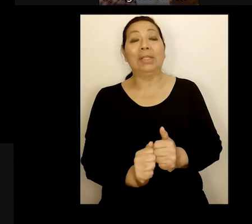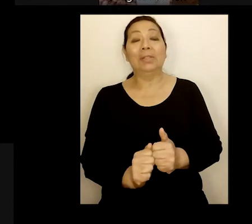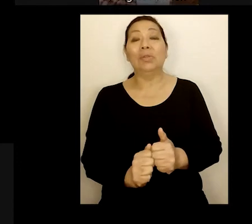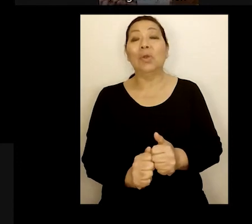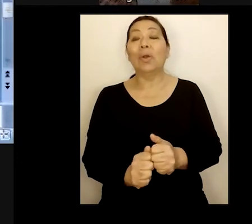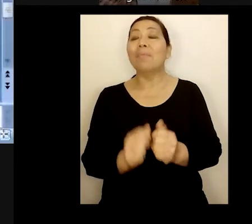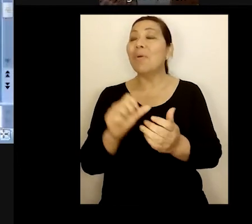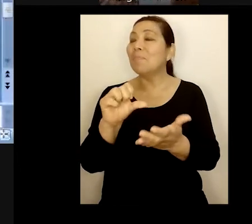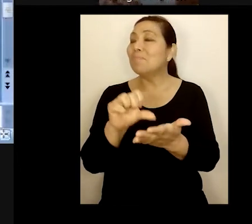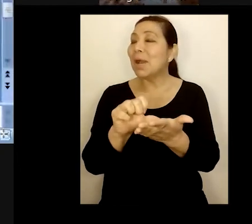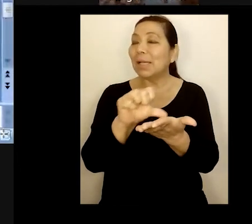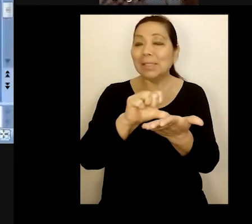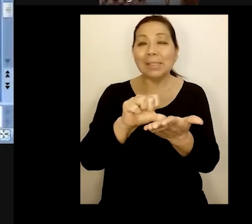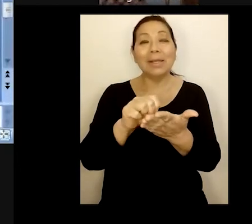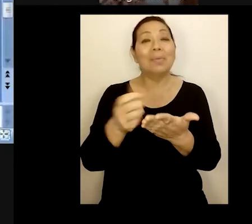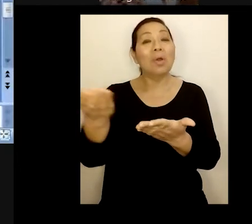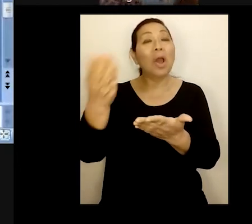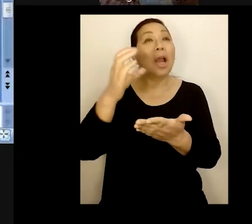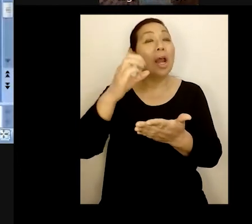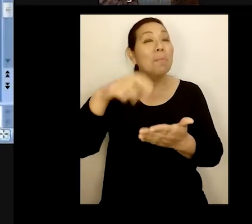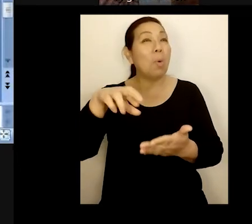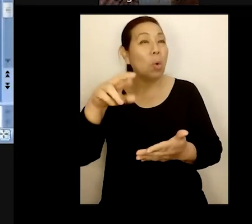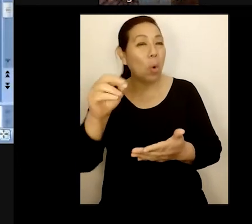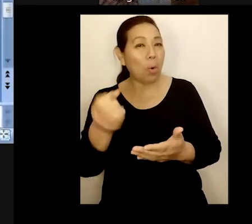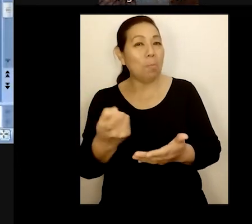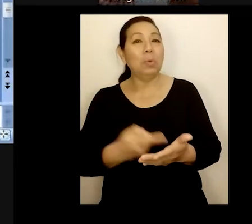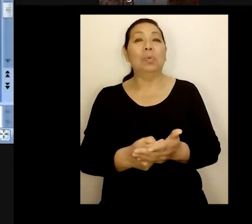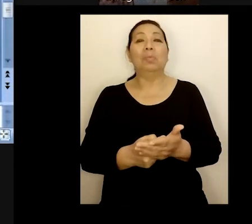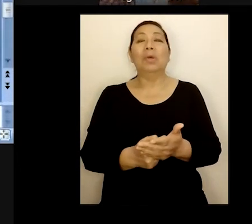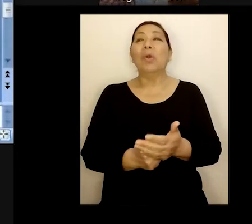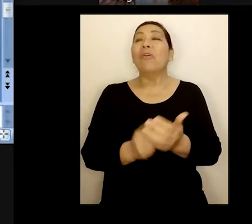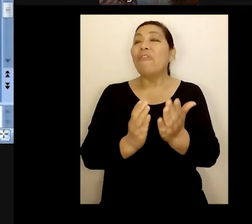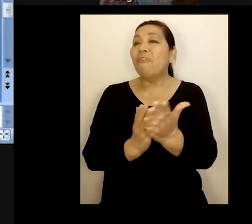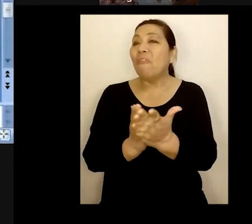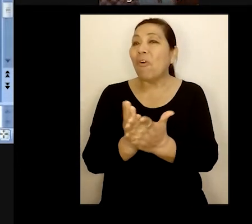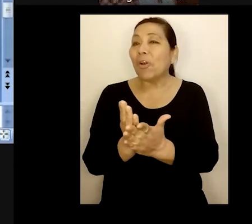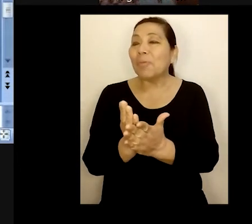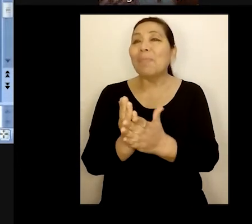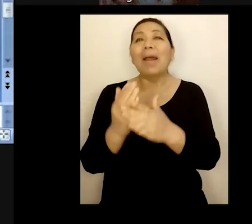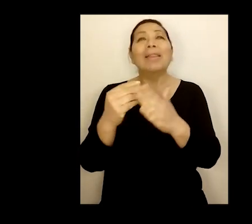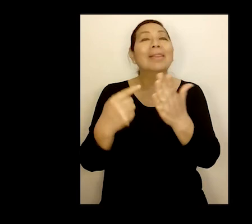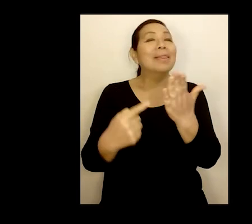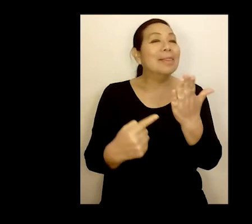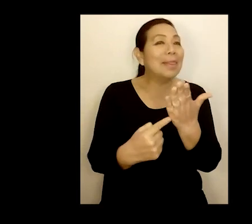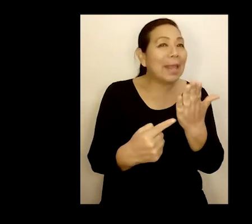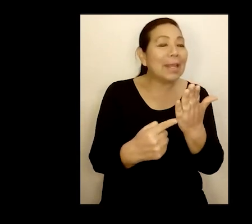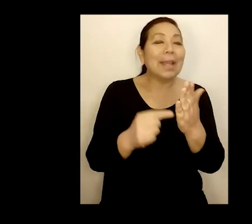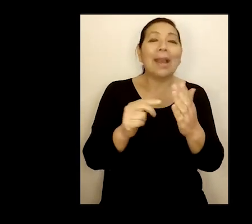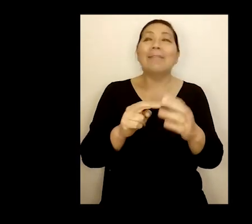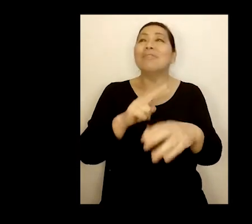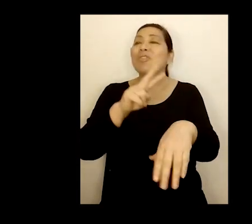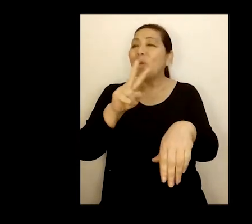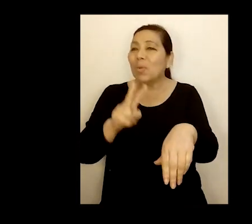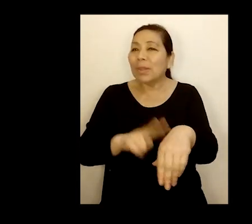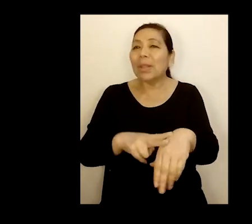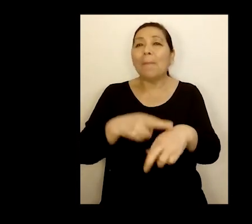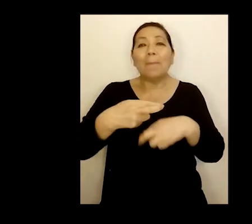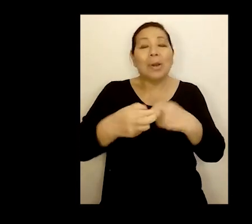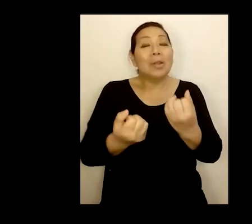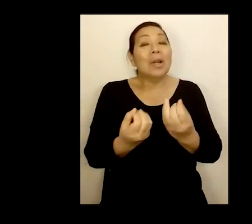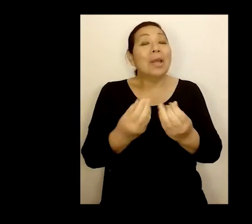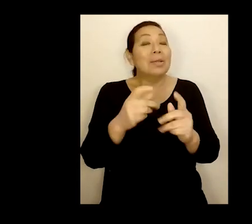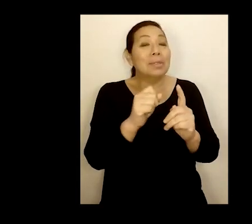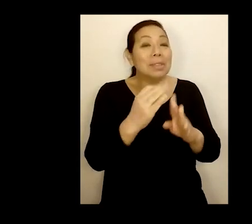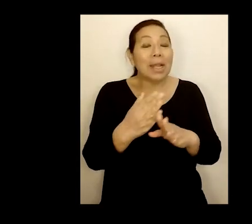siendo el núcleo de la demanda de habeas corpus la postulación de un medio de defensa técnica de naturaleza procesal, como